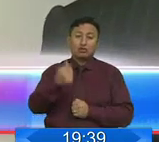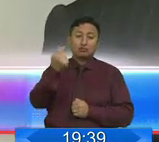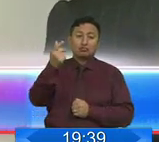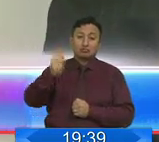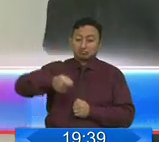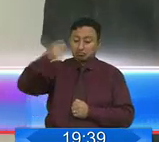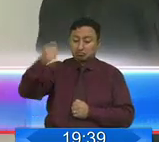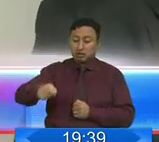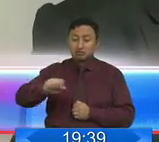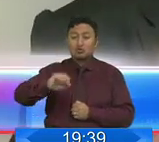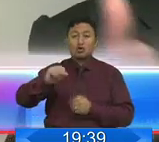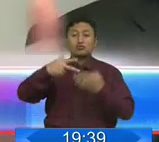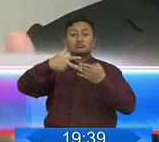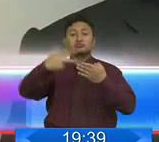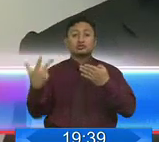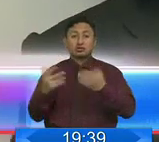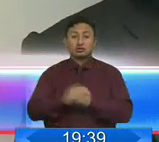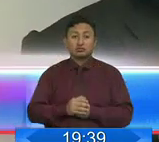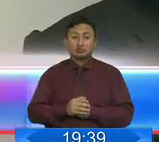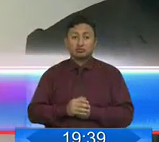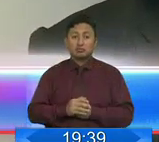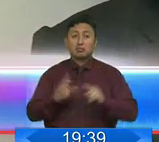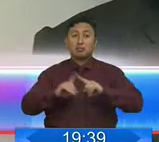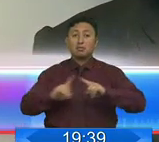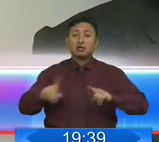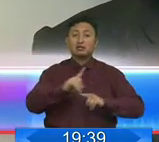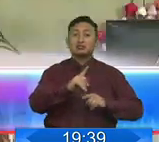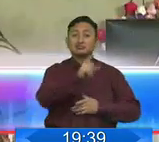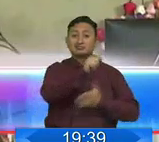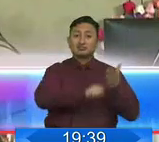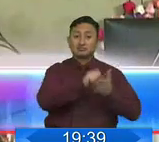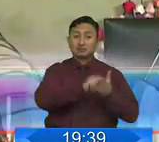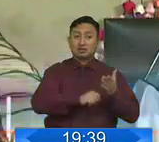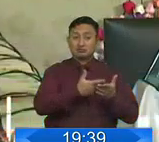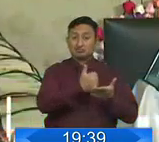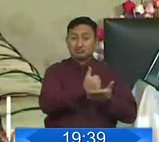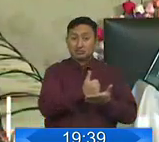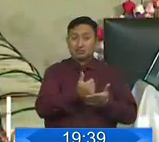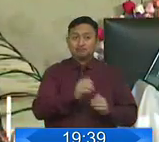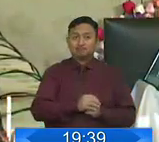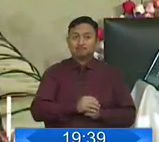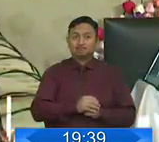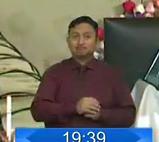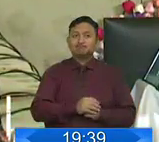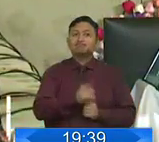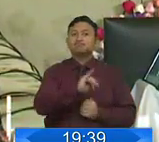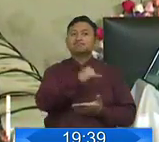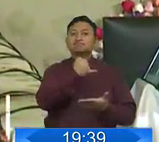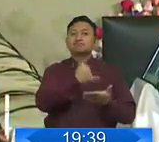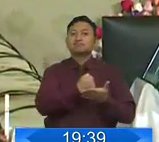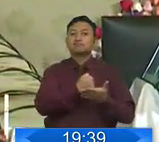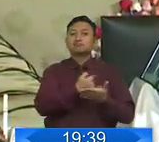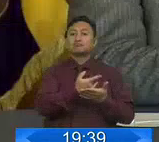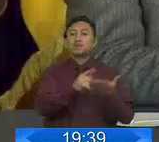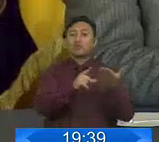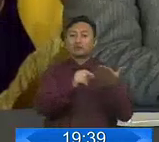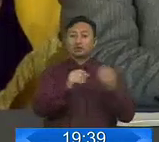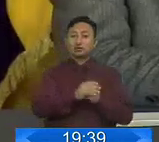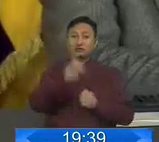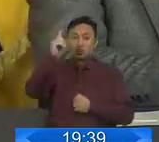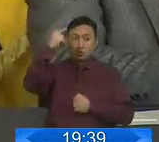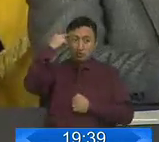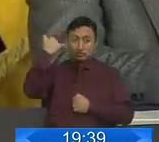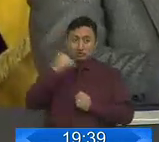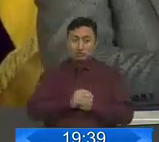cheque. Pero tiene muchas ventajas la tarjeta de crédito. Y sobre esta resolución de la Junta Monetaria y Financiera, el gobierno nacional estaría